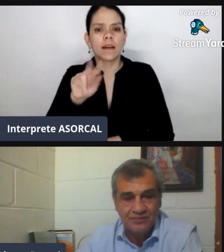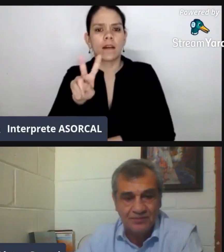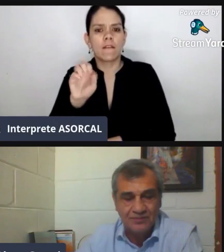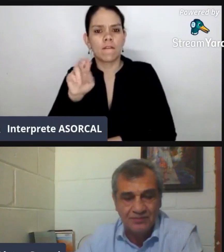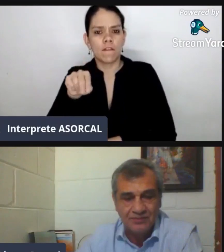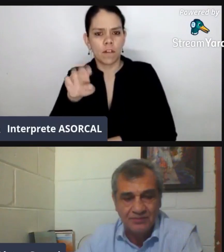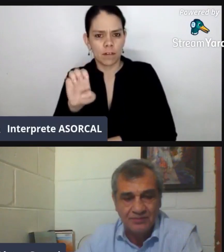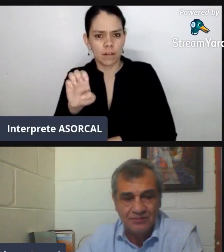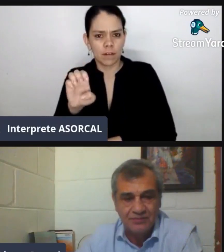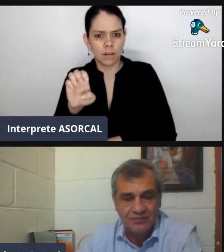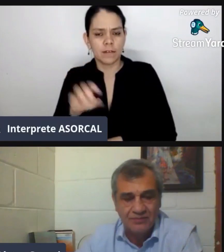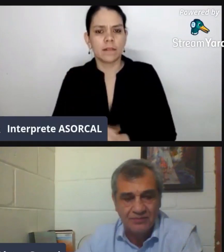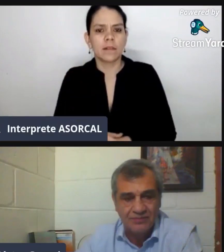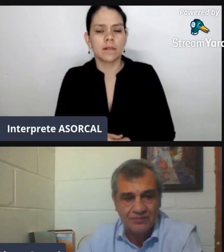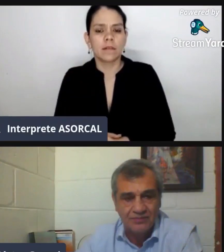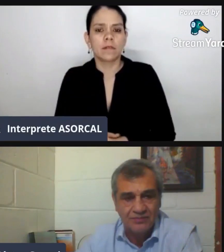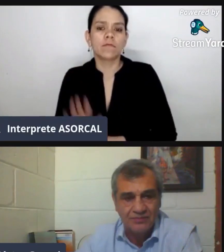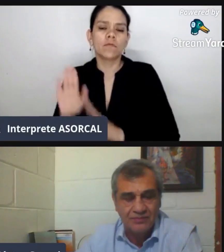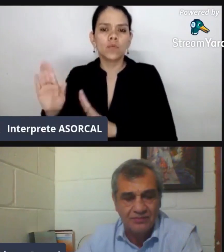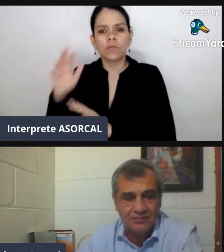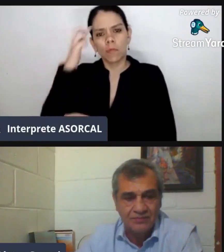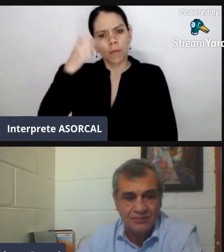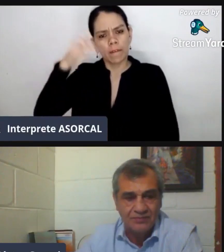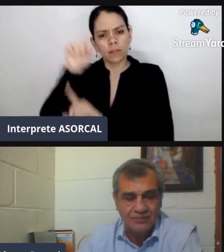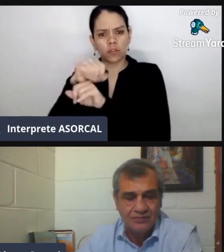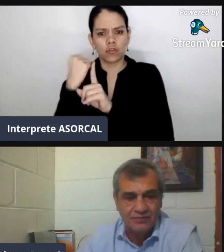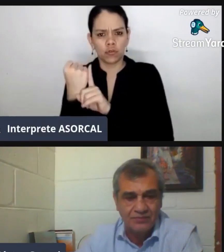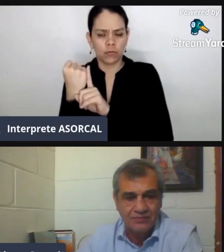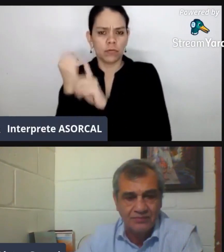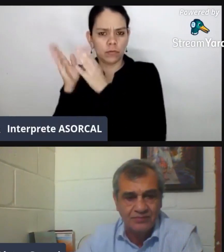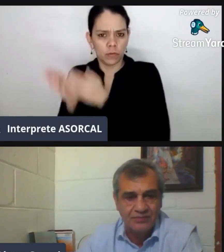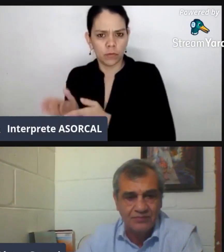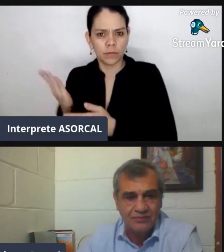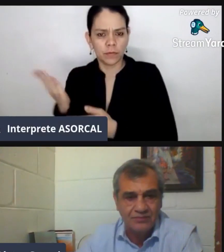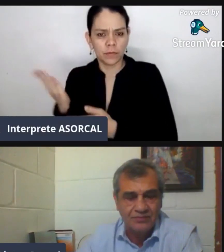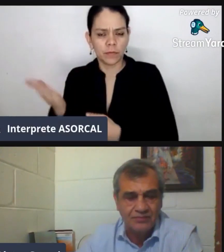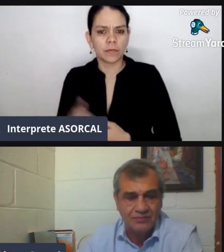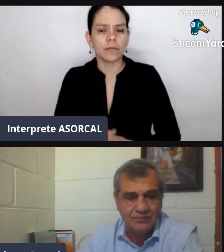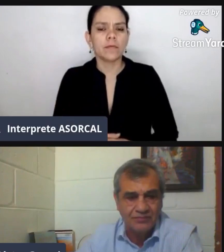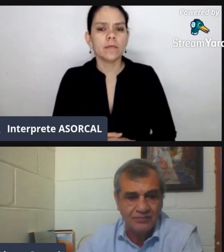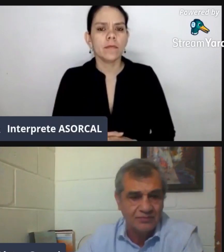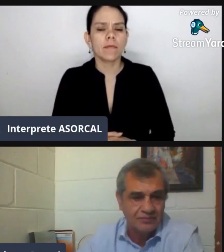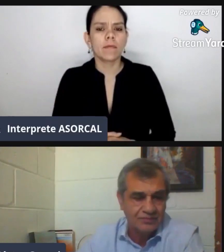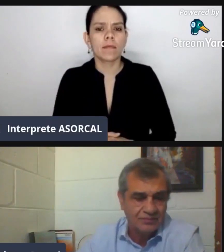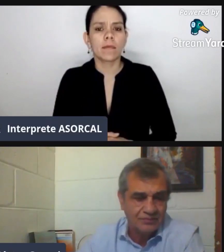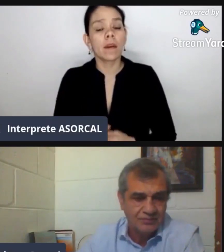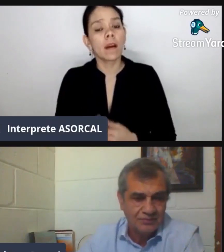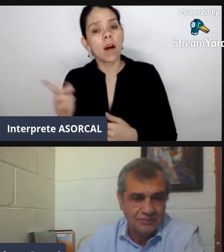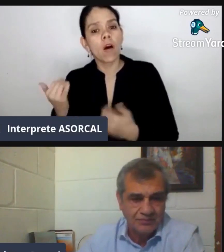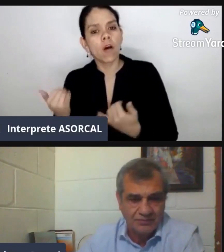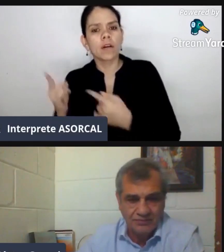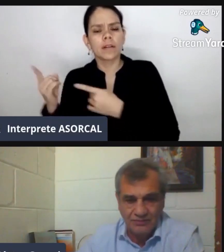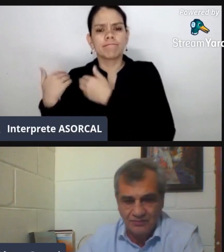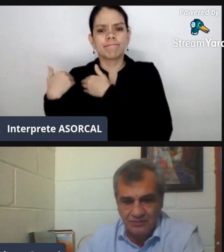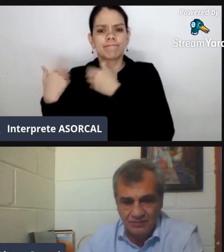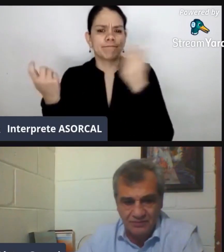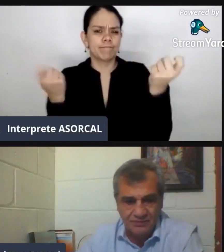socióloga, doctora en sociología y quien va a moderar esta sesión de